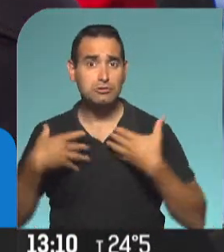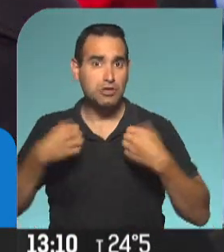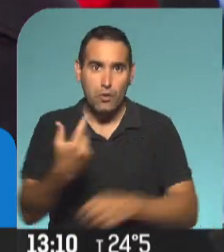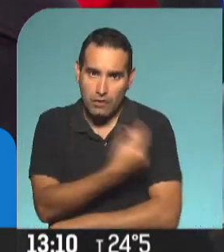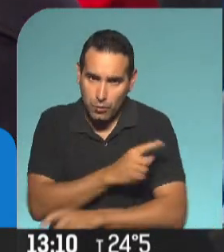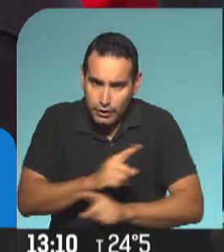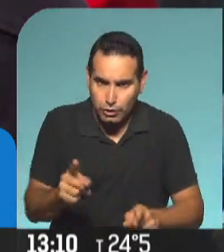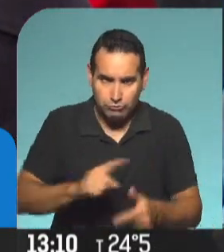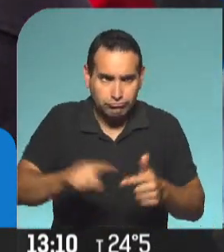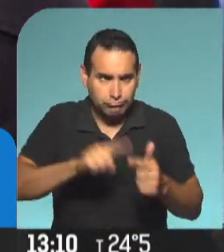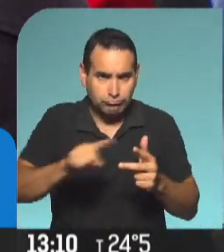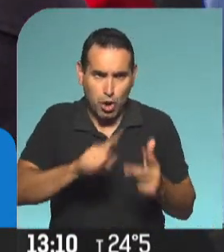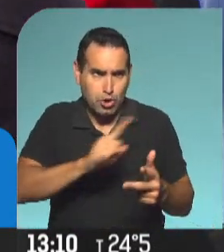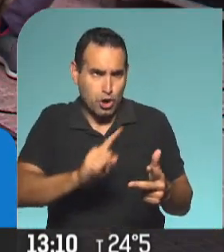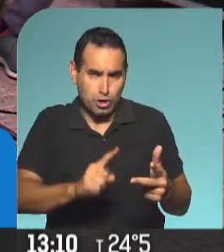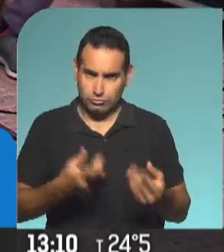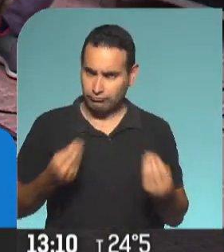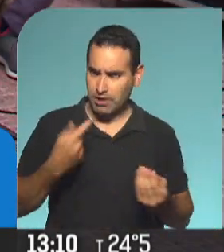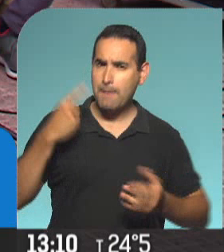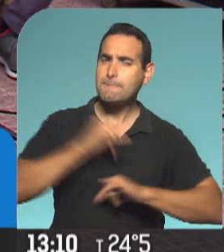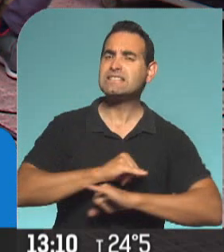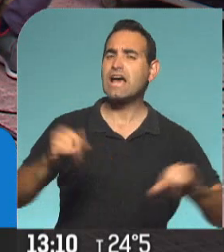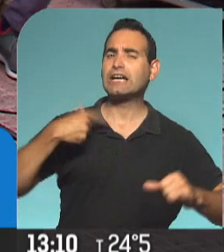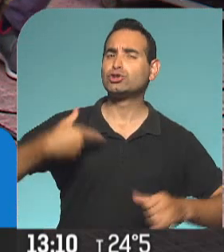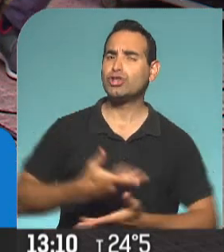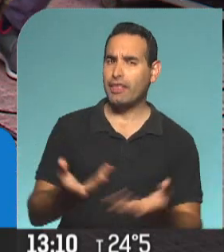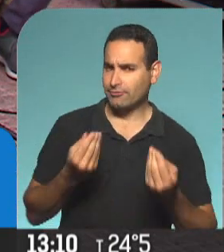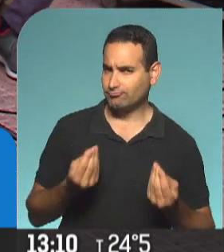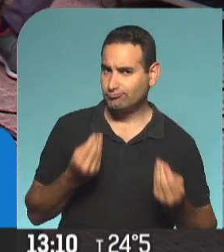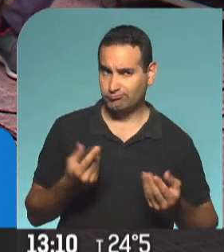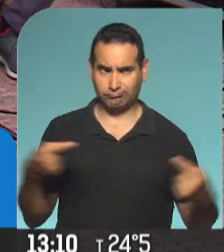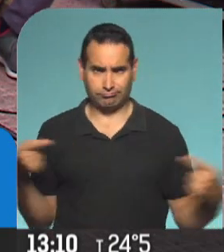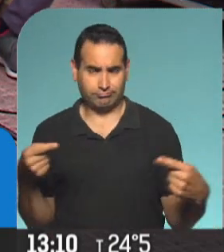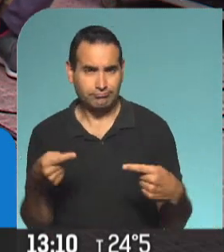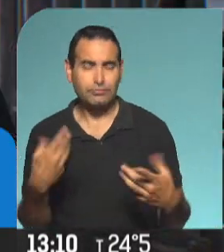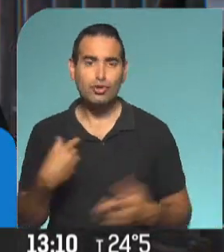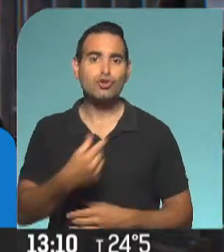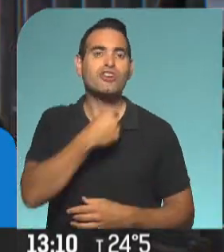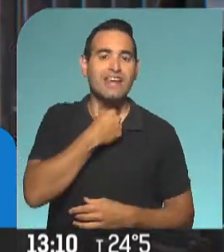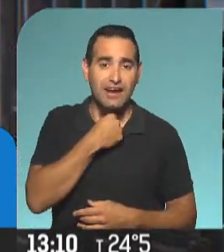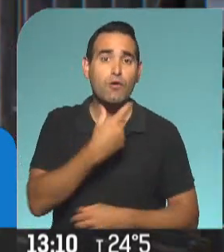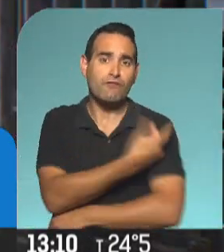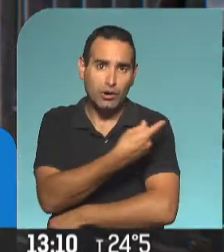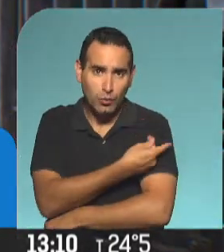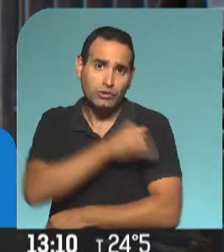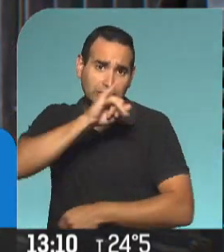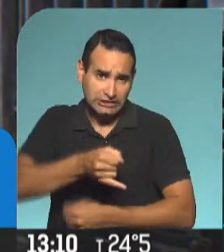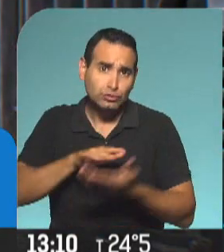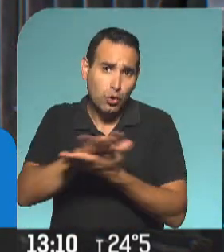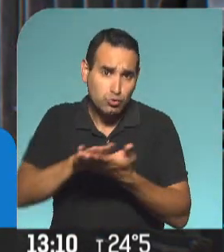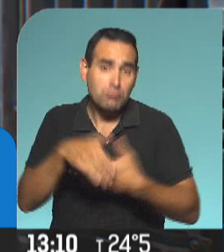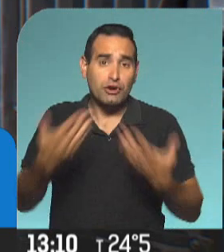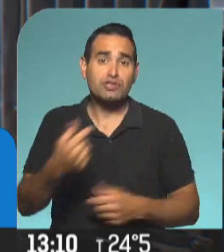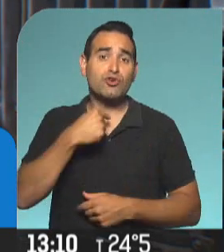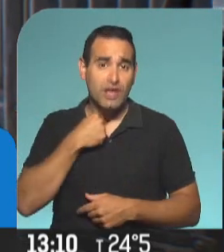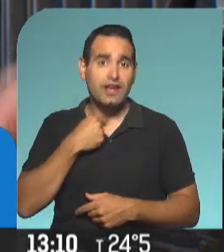no se vacuna. ¿Qué mensaje están dando a la sociedad? Nosotros queremos, creemos y lo afirmamos que la vacuna es parte de la solución y por eso queremos